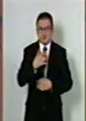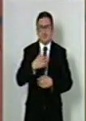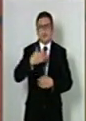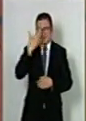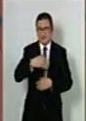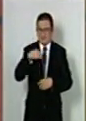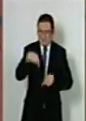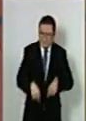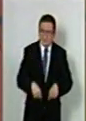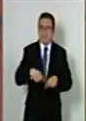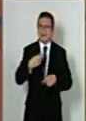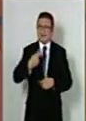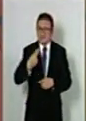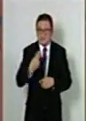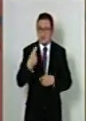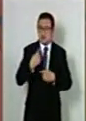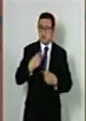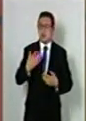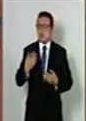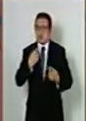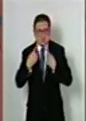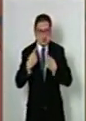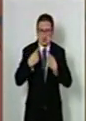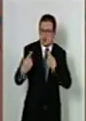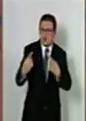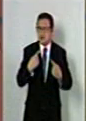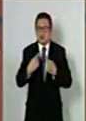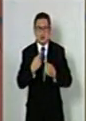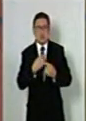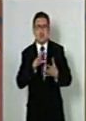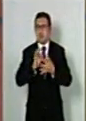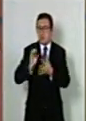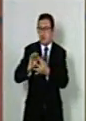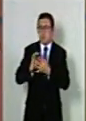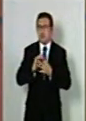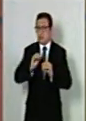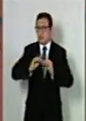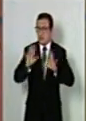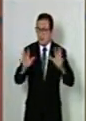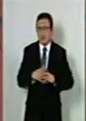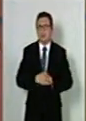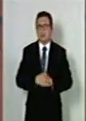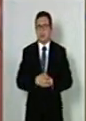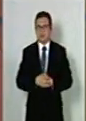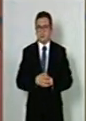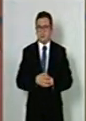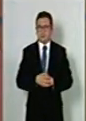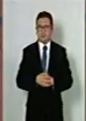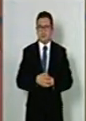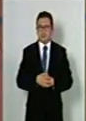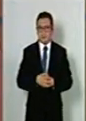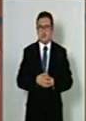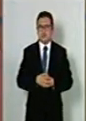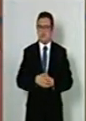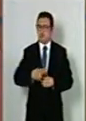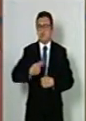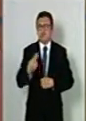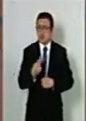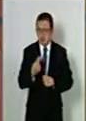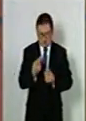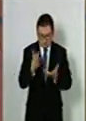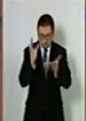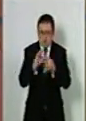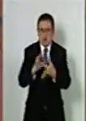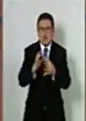necesitamos contraargumentar a Roberto Gil Suart. Necesitamos contraargumentar con